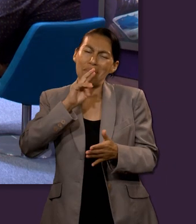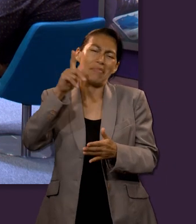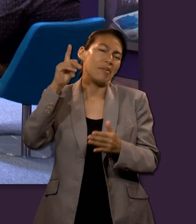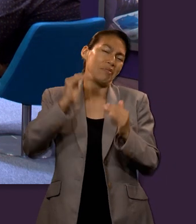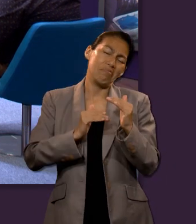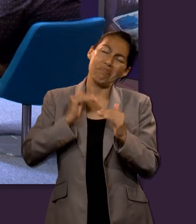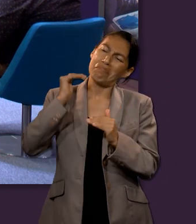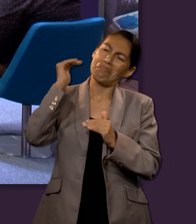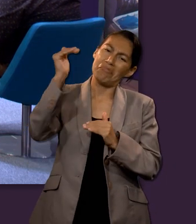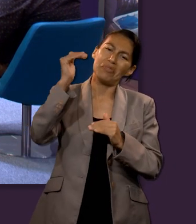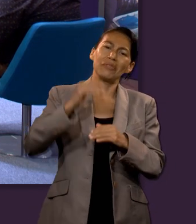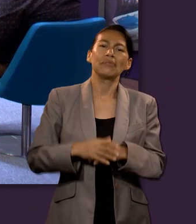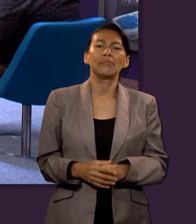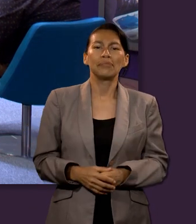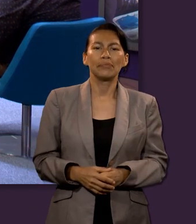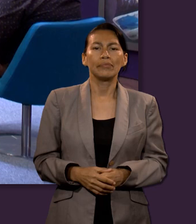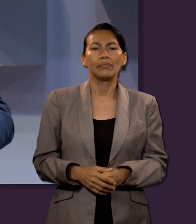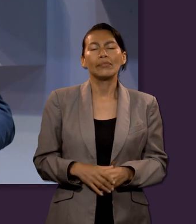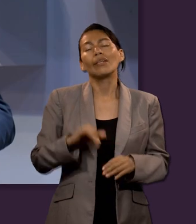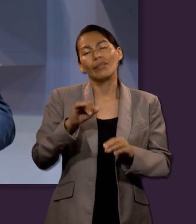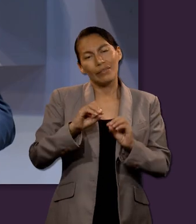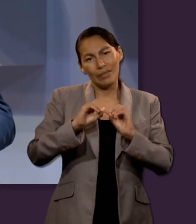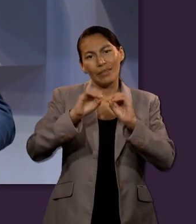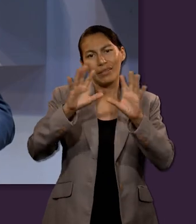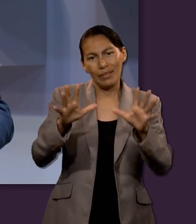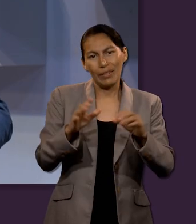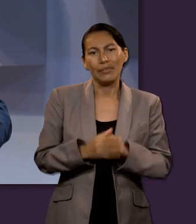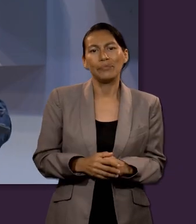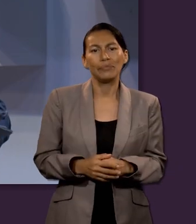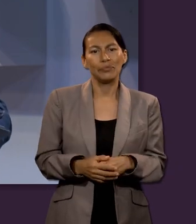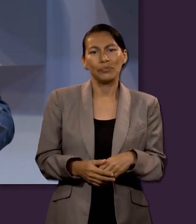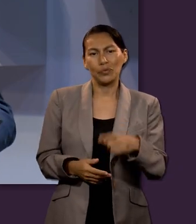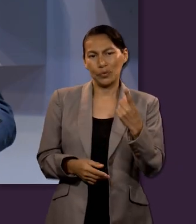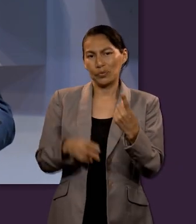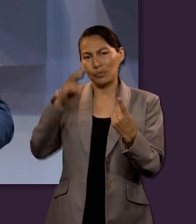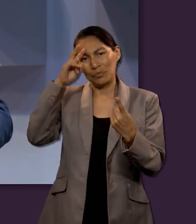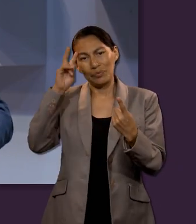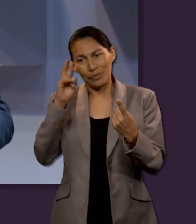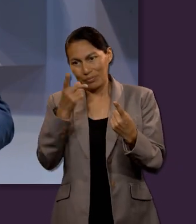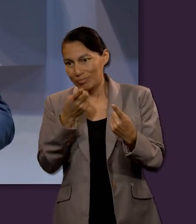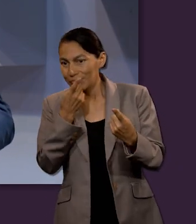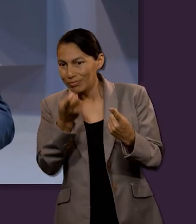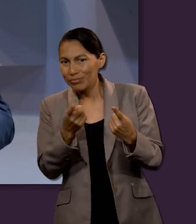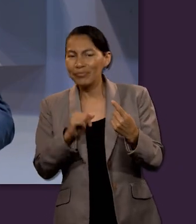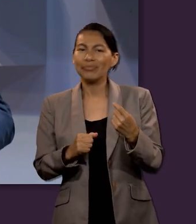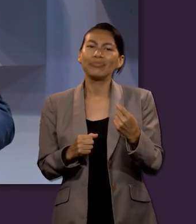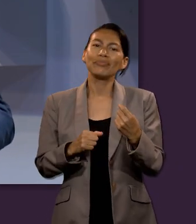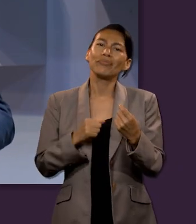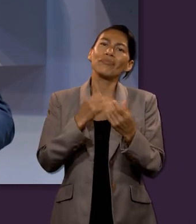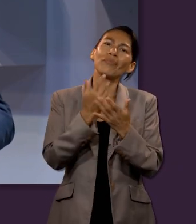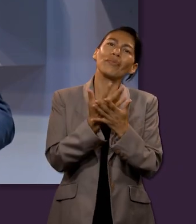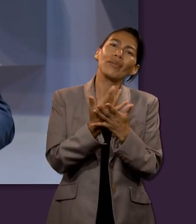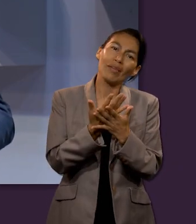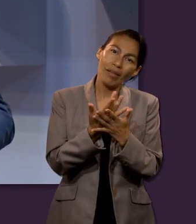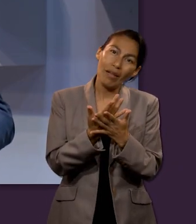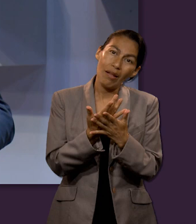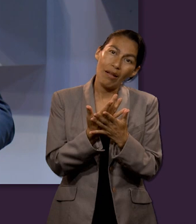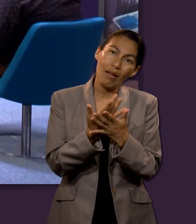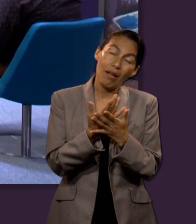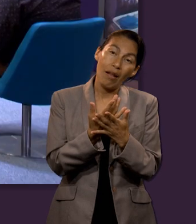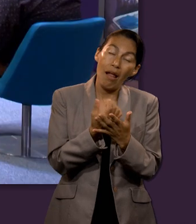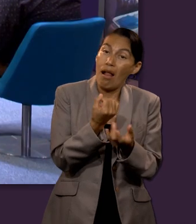para su plan claro entonces quiere decir que hay dos cosas uno como mencionabas vale es esperar